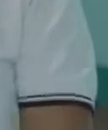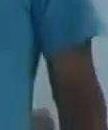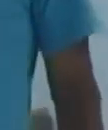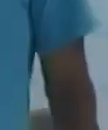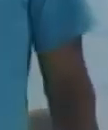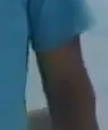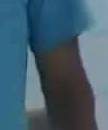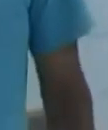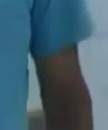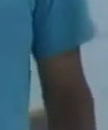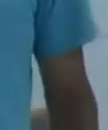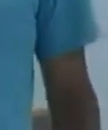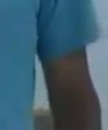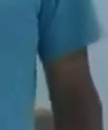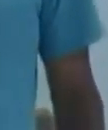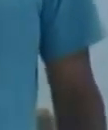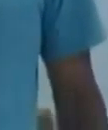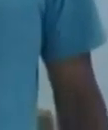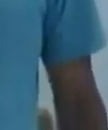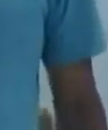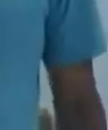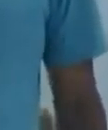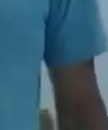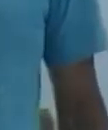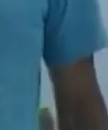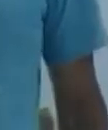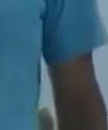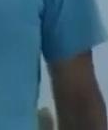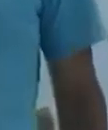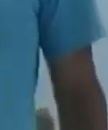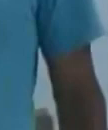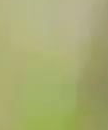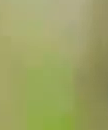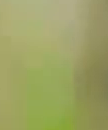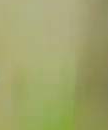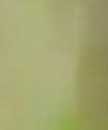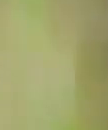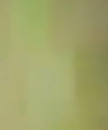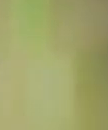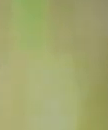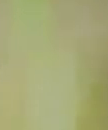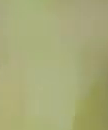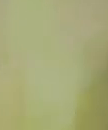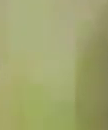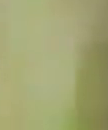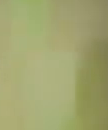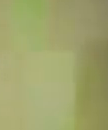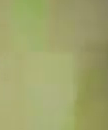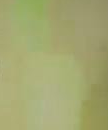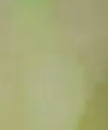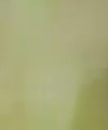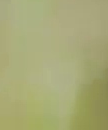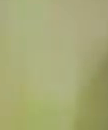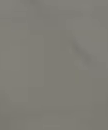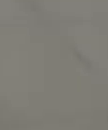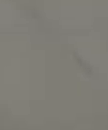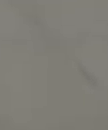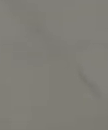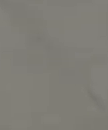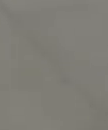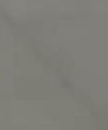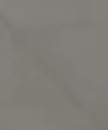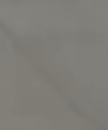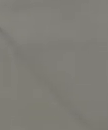recuperadas, ¿verdad? He notado la alegría de los maestros, y en la escuela